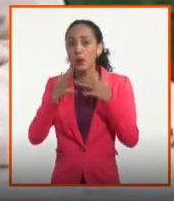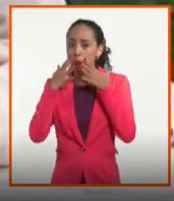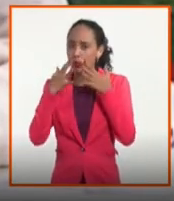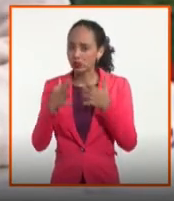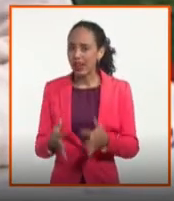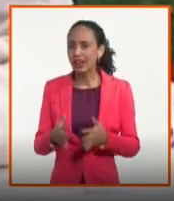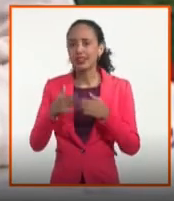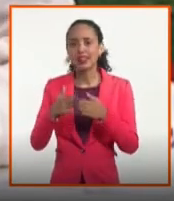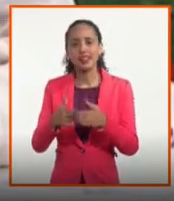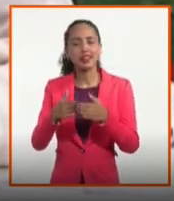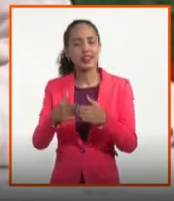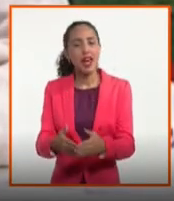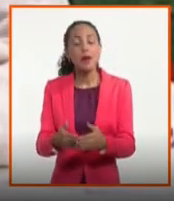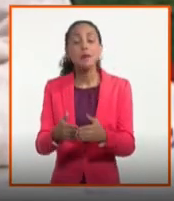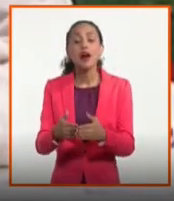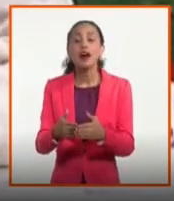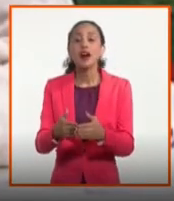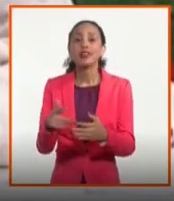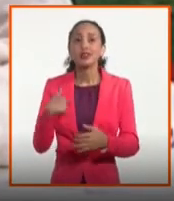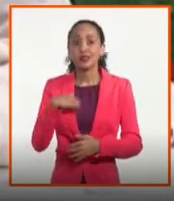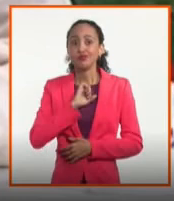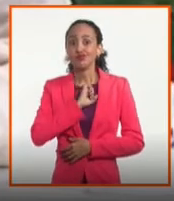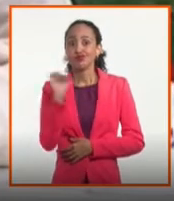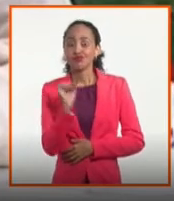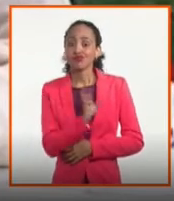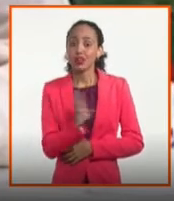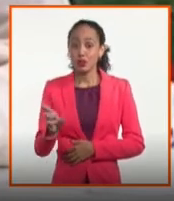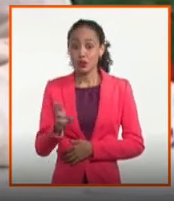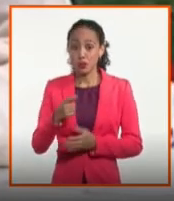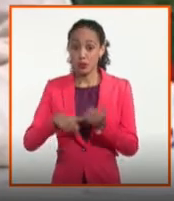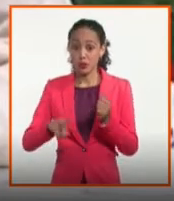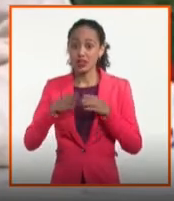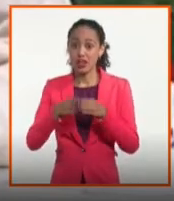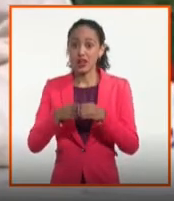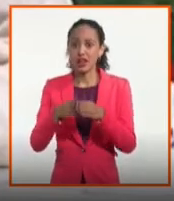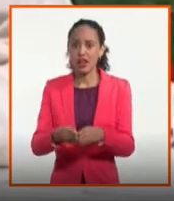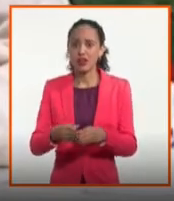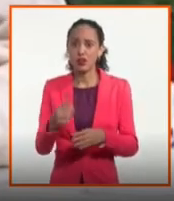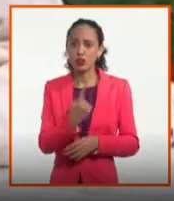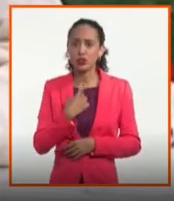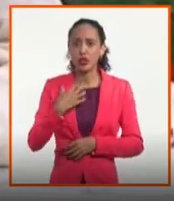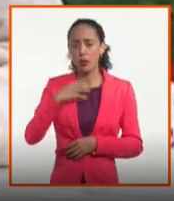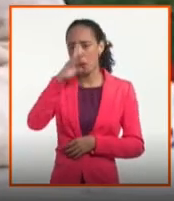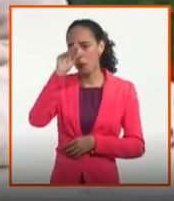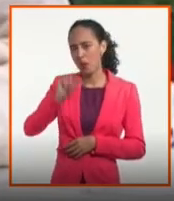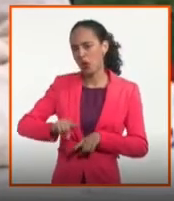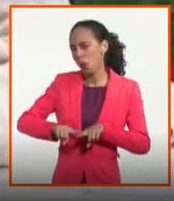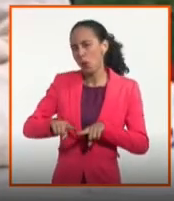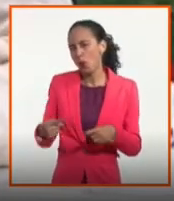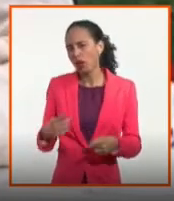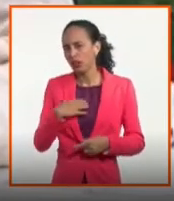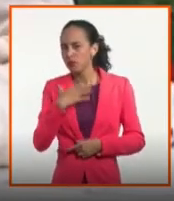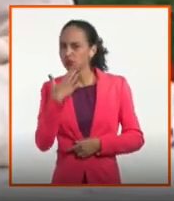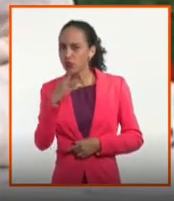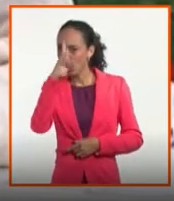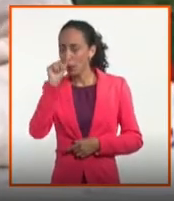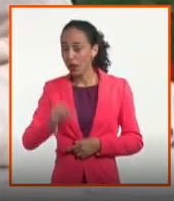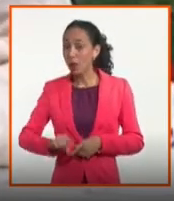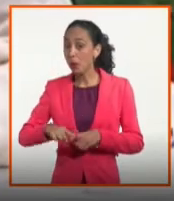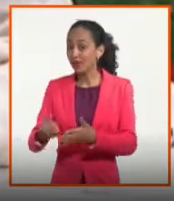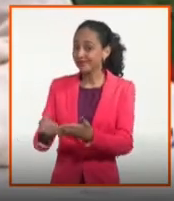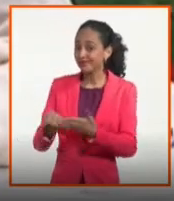representa una conquista de la revolución lo que tenemos en materia de salud por supuesto porque no lograba la revolución y no así